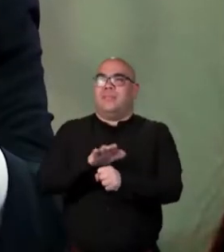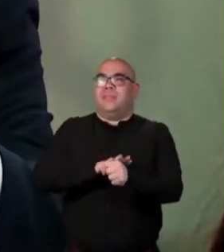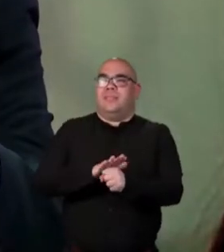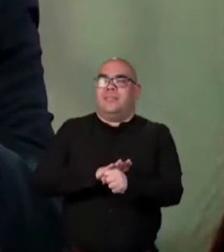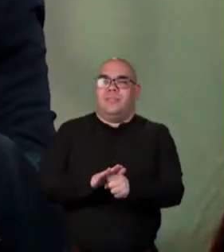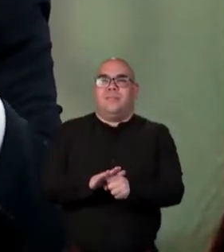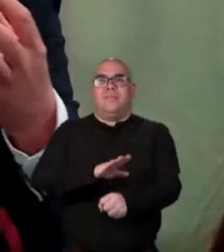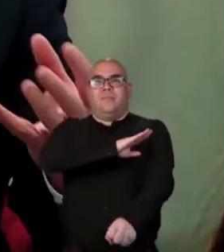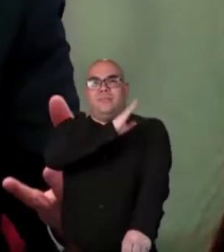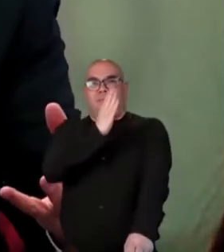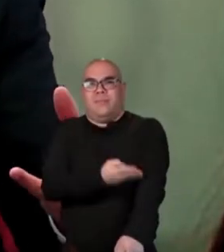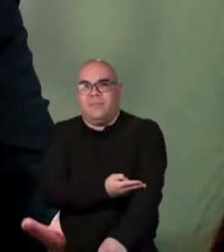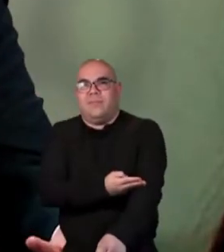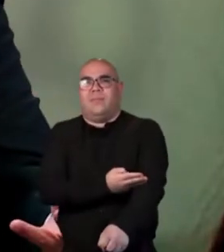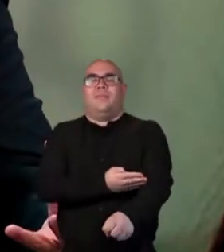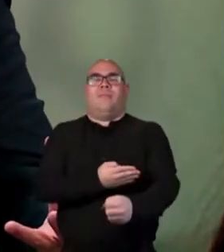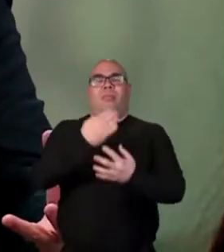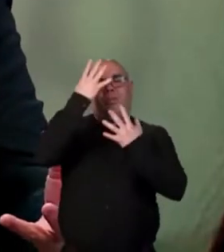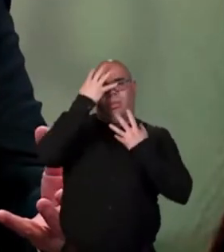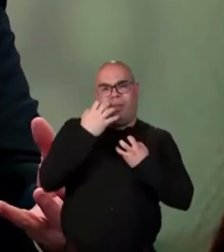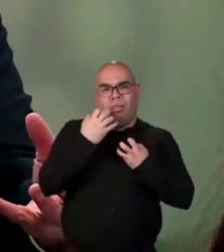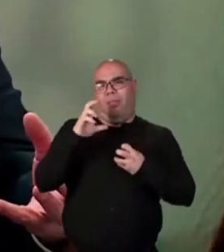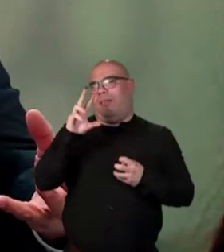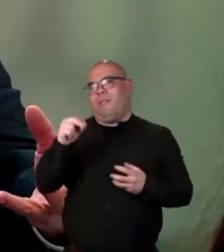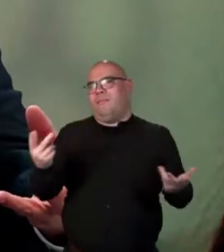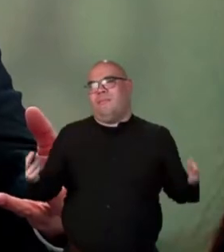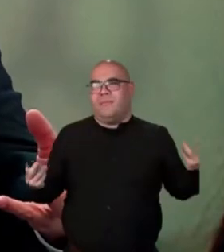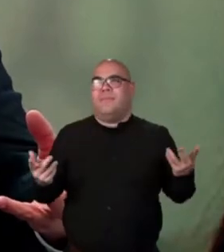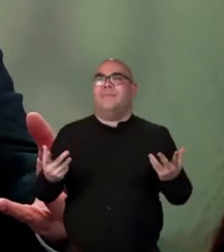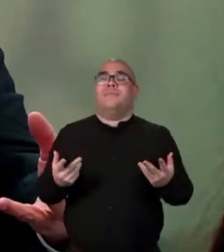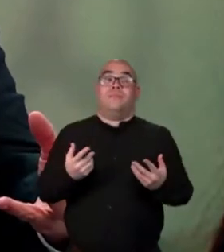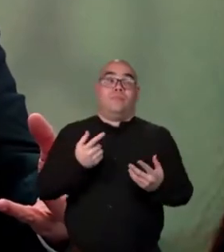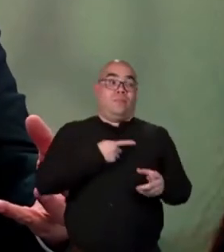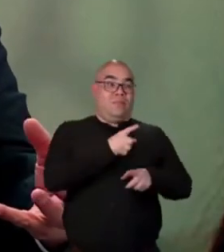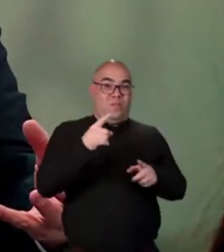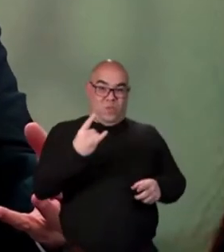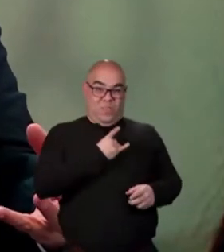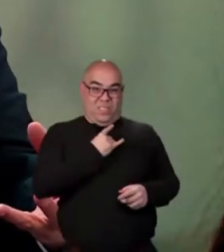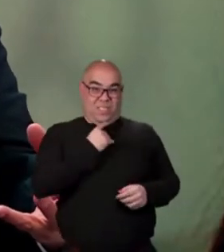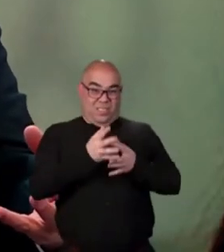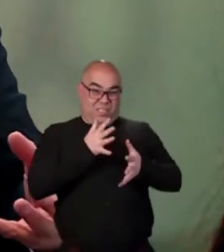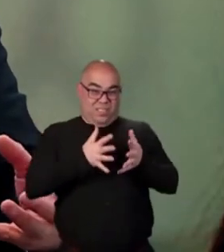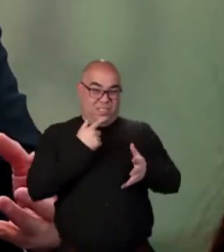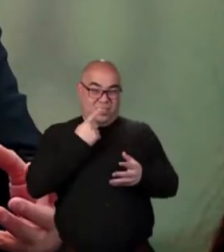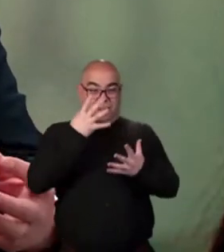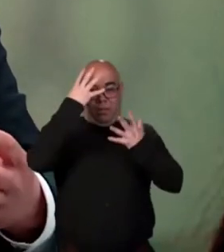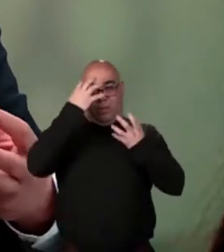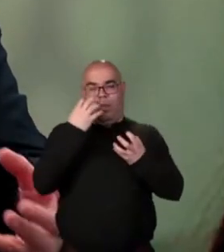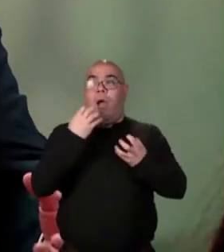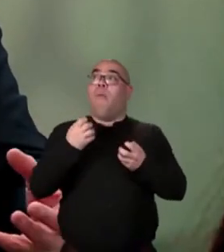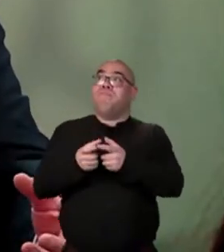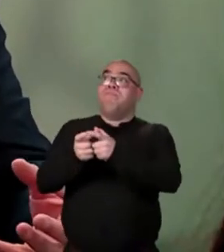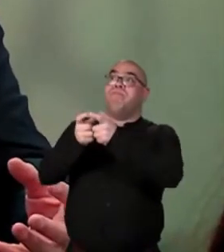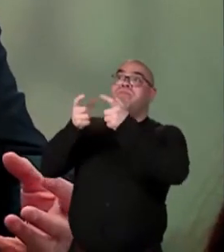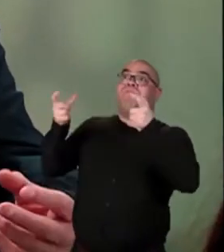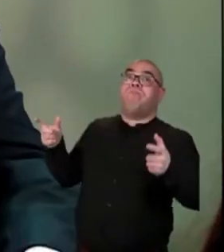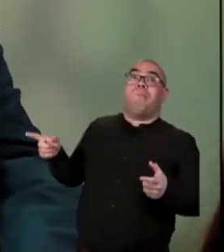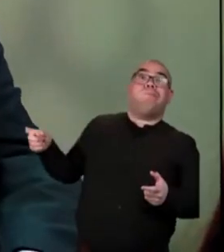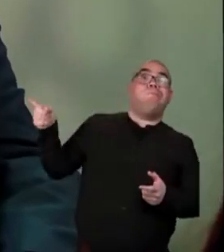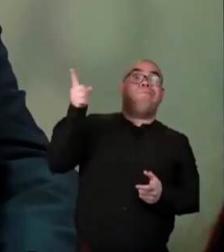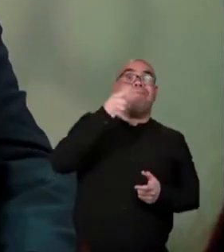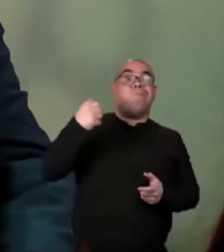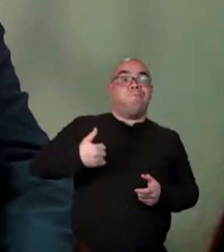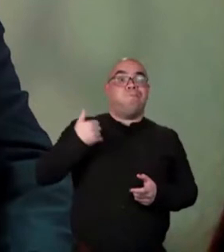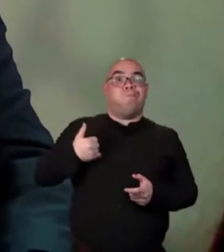fuertes que no se depriman cuando nos hablan de la depresión de las universidades la constante es que un porcentaje altísimo de los muchachos